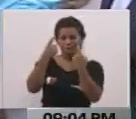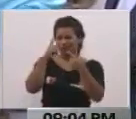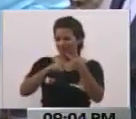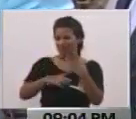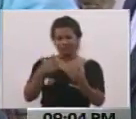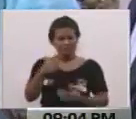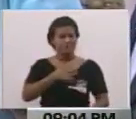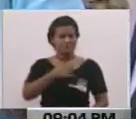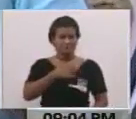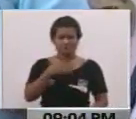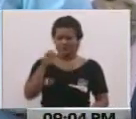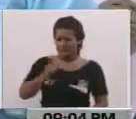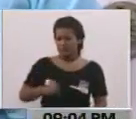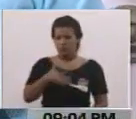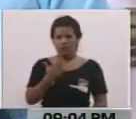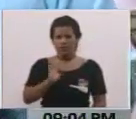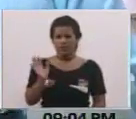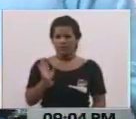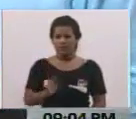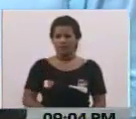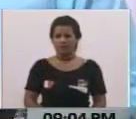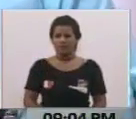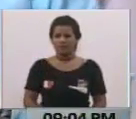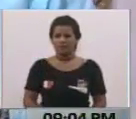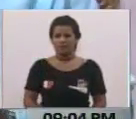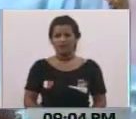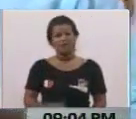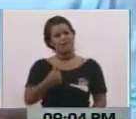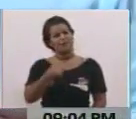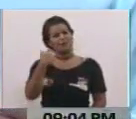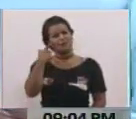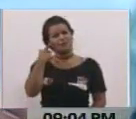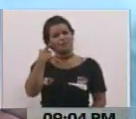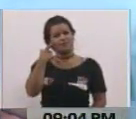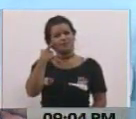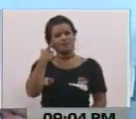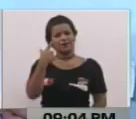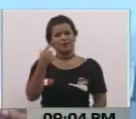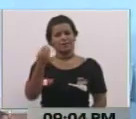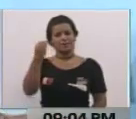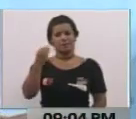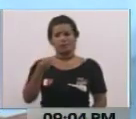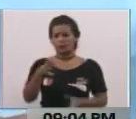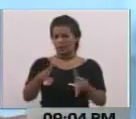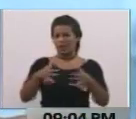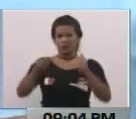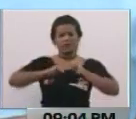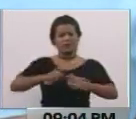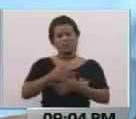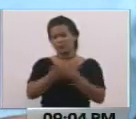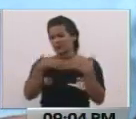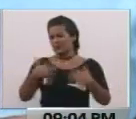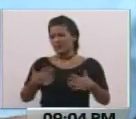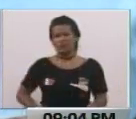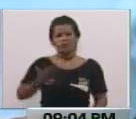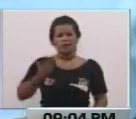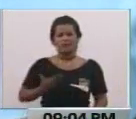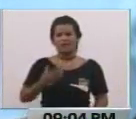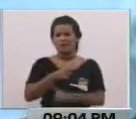bueno, que luego que yo gané mi medalla dije, esto es lo más grande que me ha podido suceder, pero soy muy